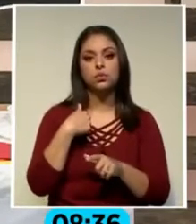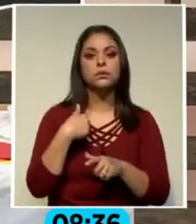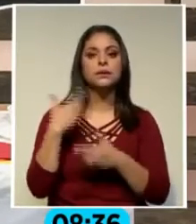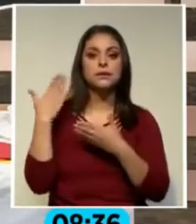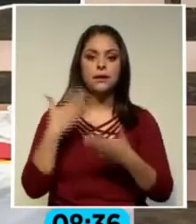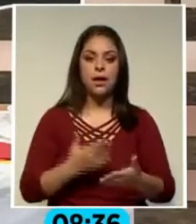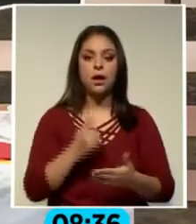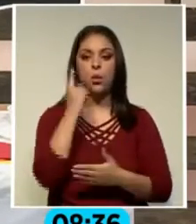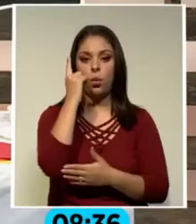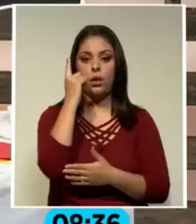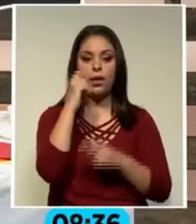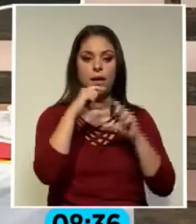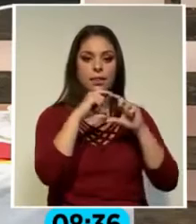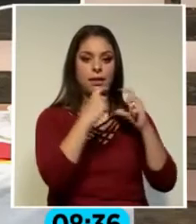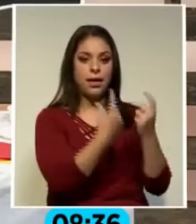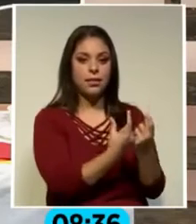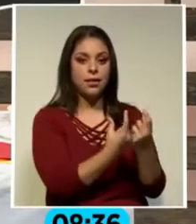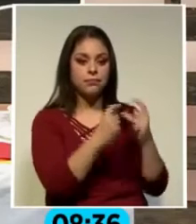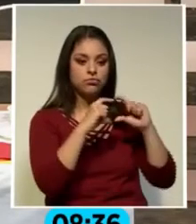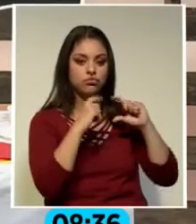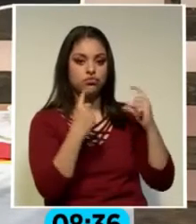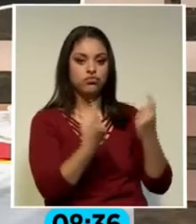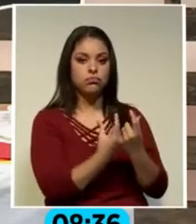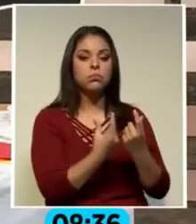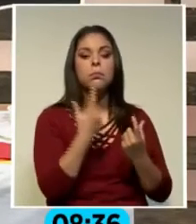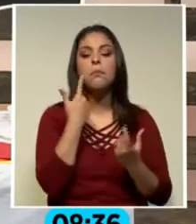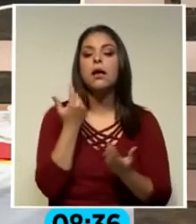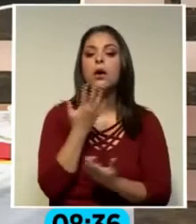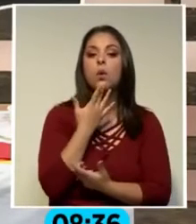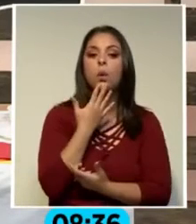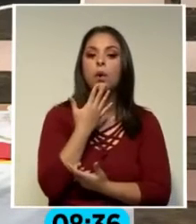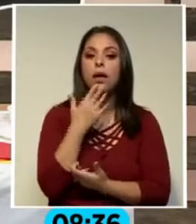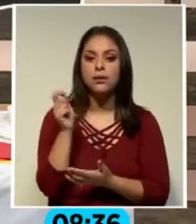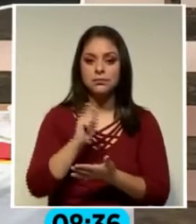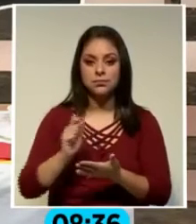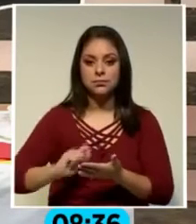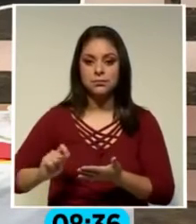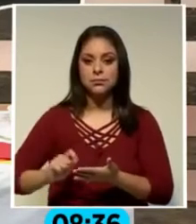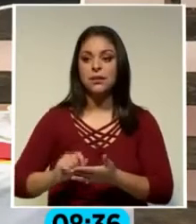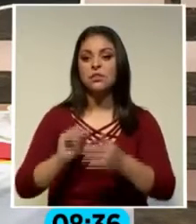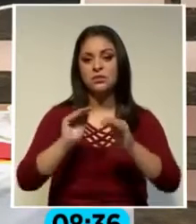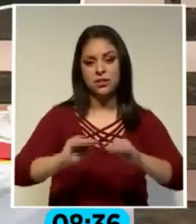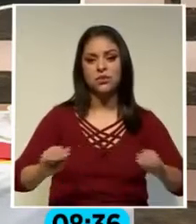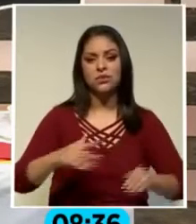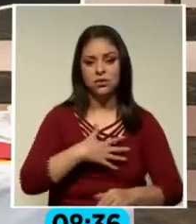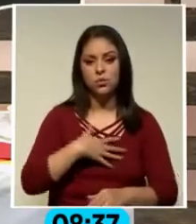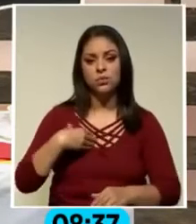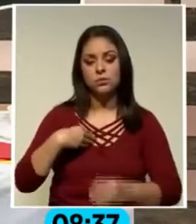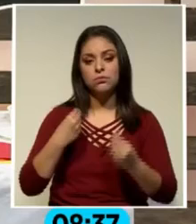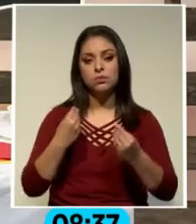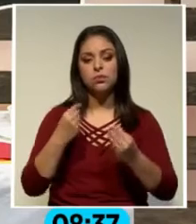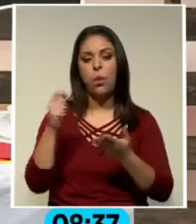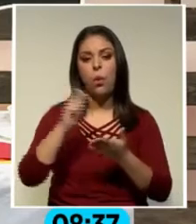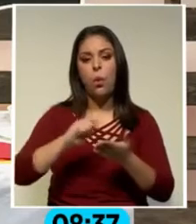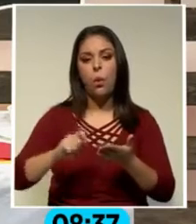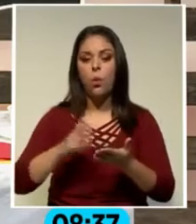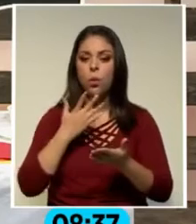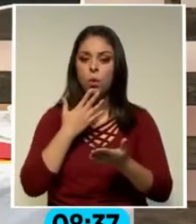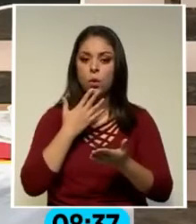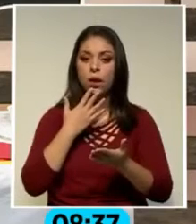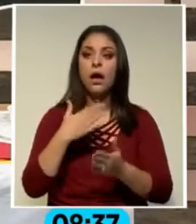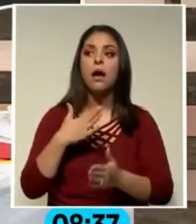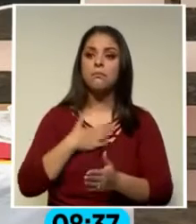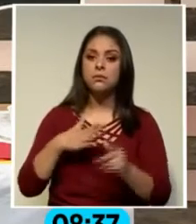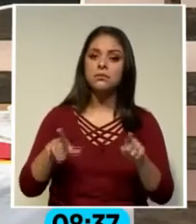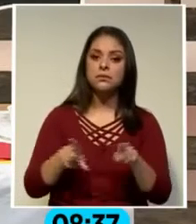voy a colorear. Porque también a los niños les encanta colorear, ¿verdad, niña Gwen? Ay, sí, a mí también me gusta mucho. ¿Verdad? Es lindísimo. ¿Sabe que en familia?